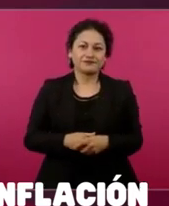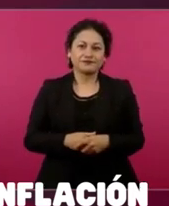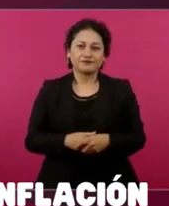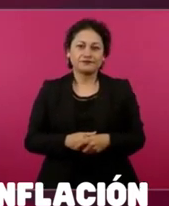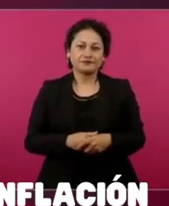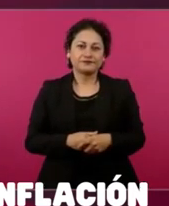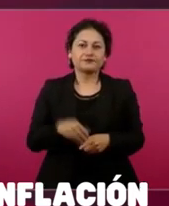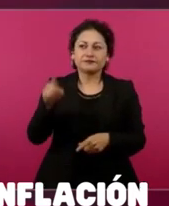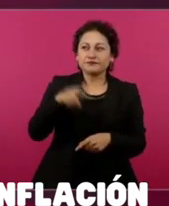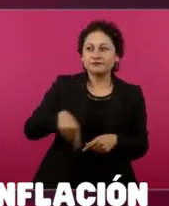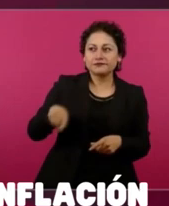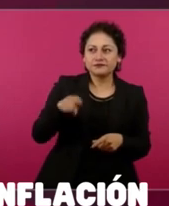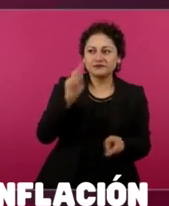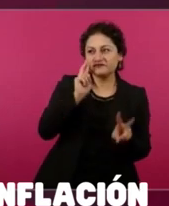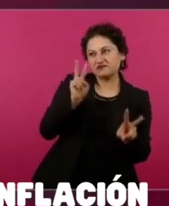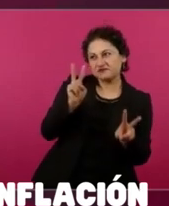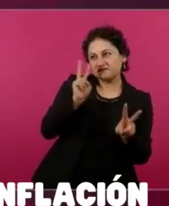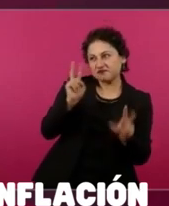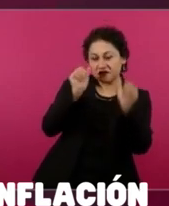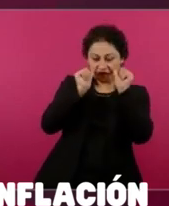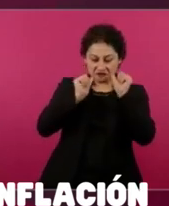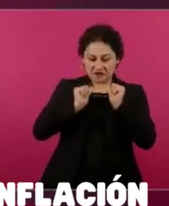Hacen coraje, pero ahí están viendo.